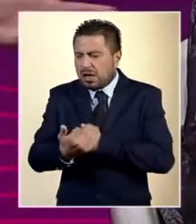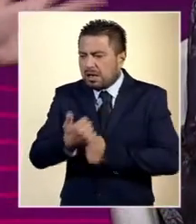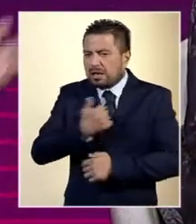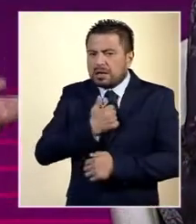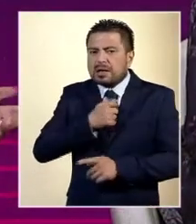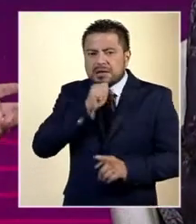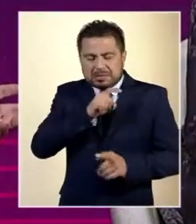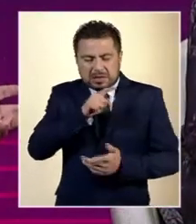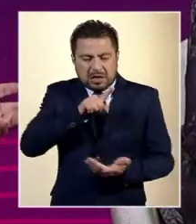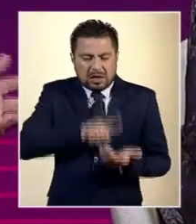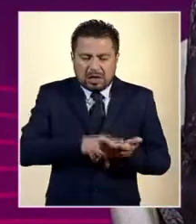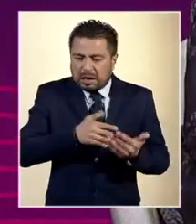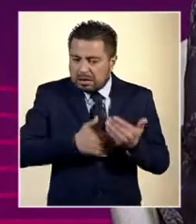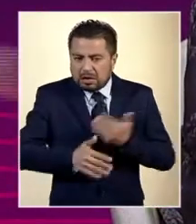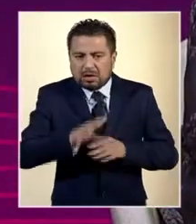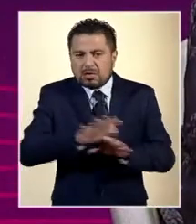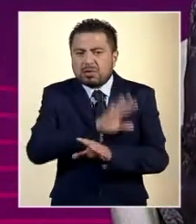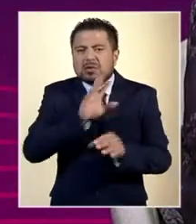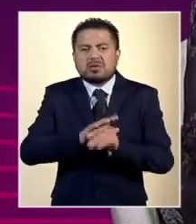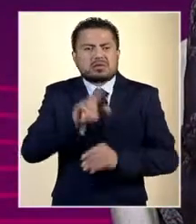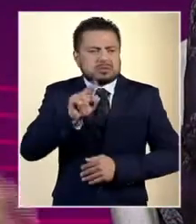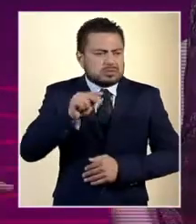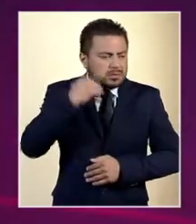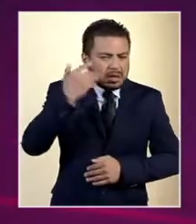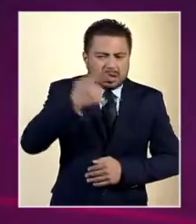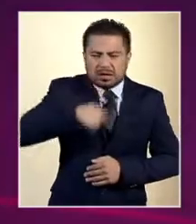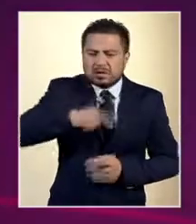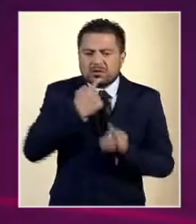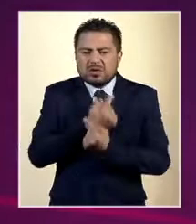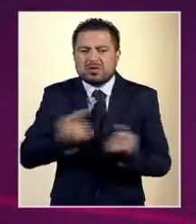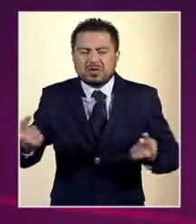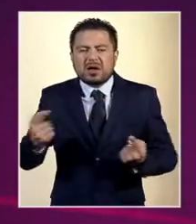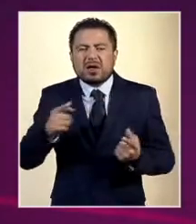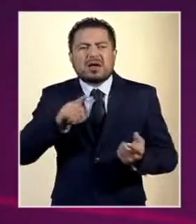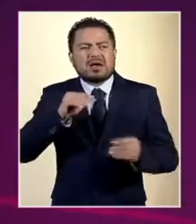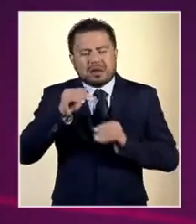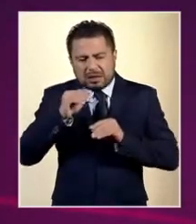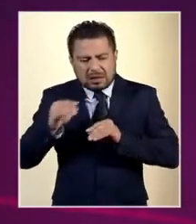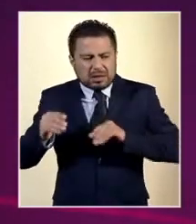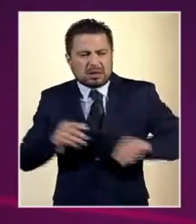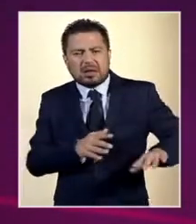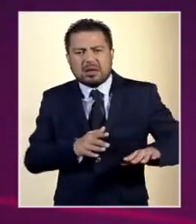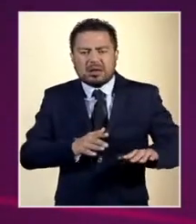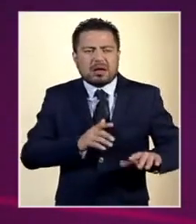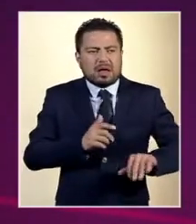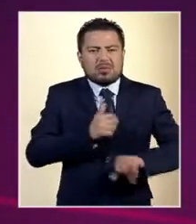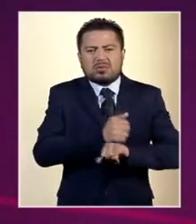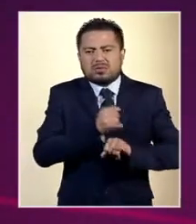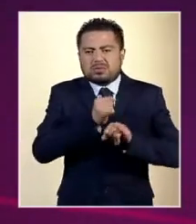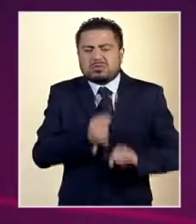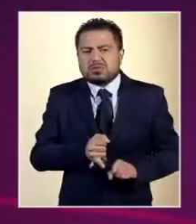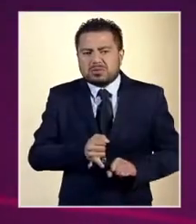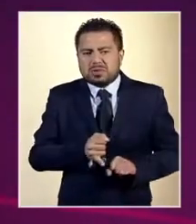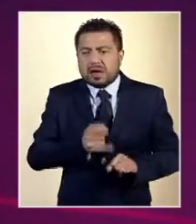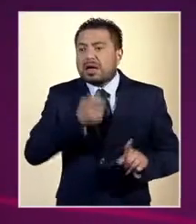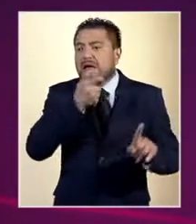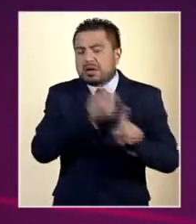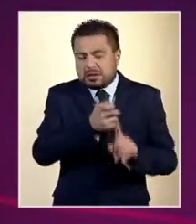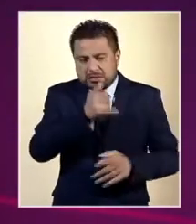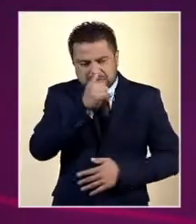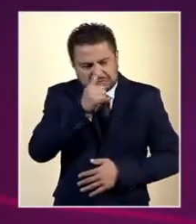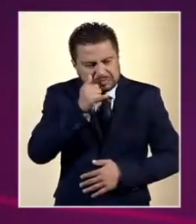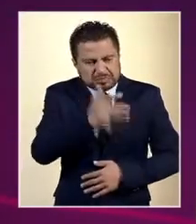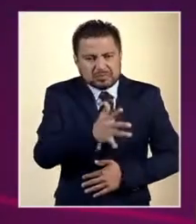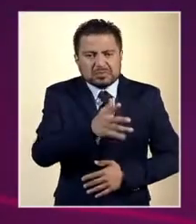ha estado en juego todo el tiempo? Nosotros no queremos que los niños y las niñas dejen de lado su autonomía, ¿no? Y eso